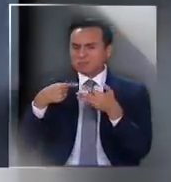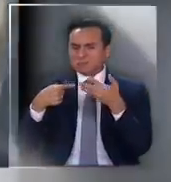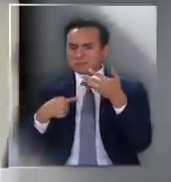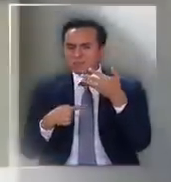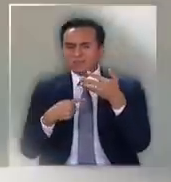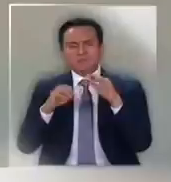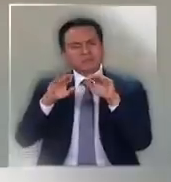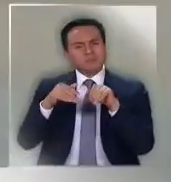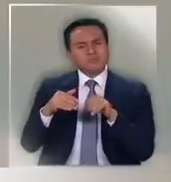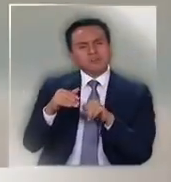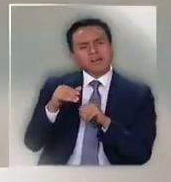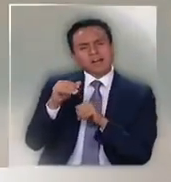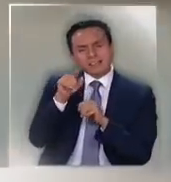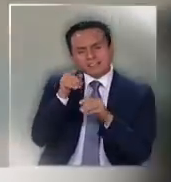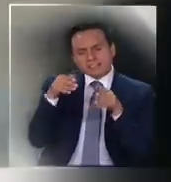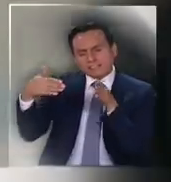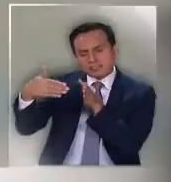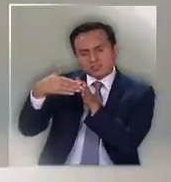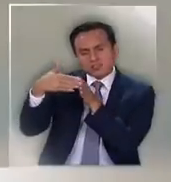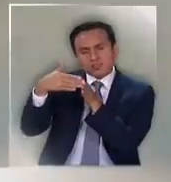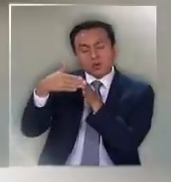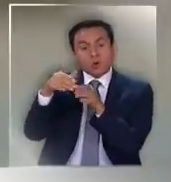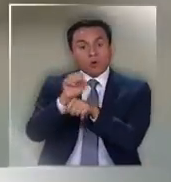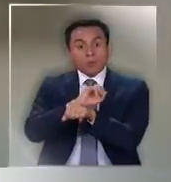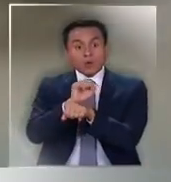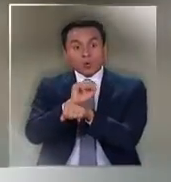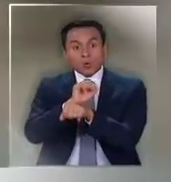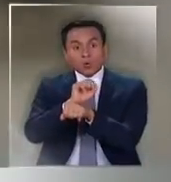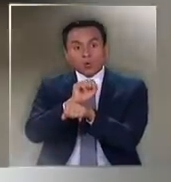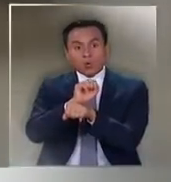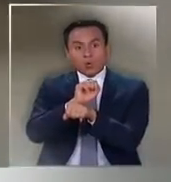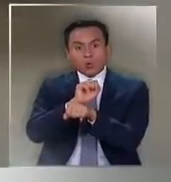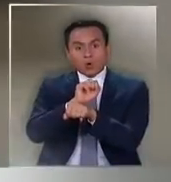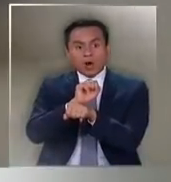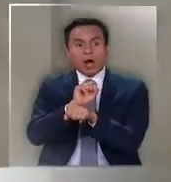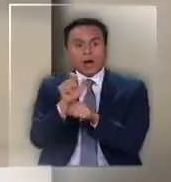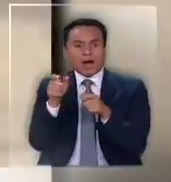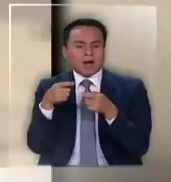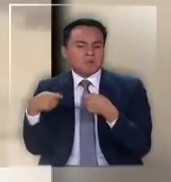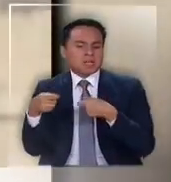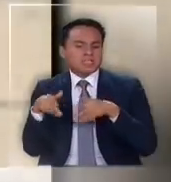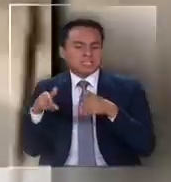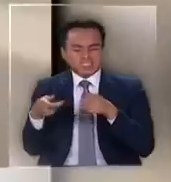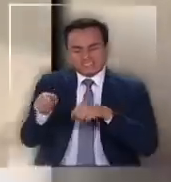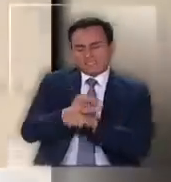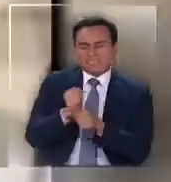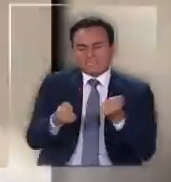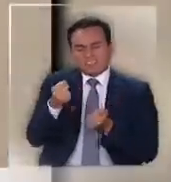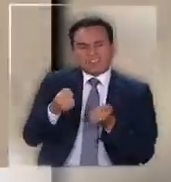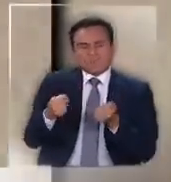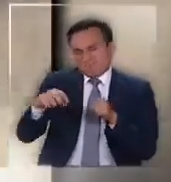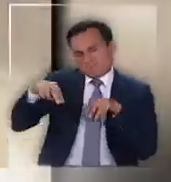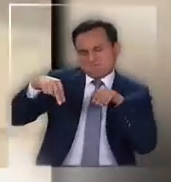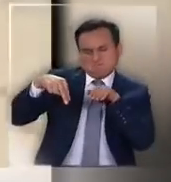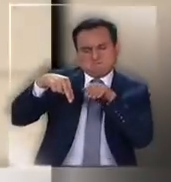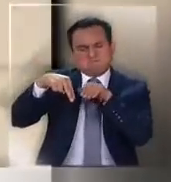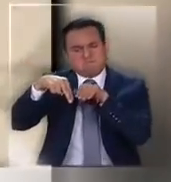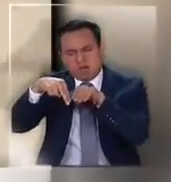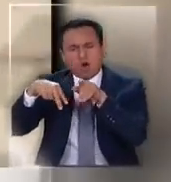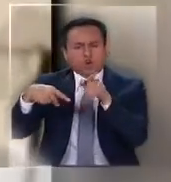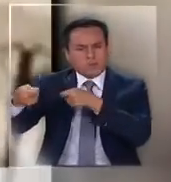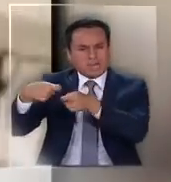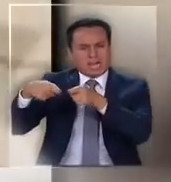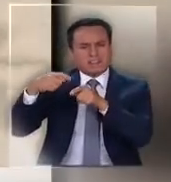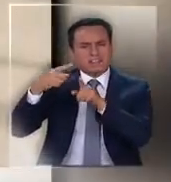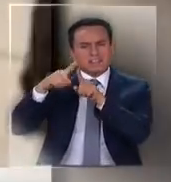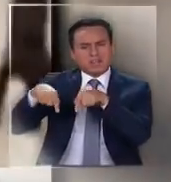como el ocurrido en esta intersección en la que un vehículo conducido por un ambulante no duda en intentar atropellar a otro